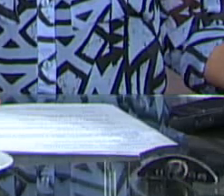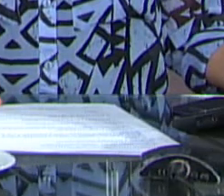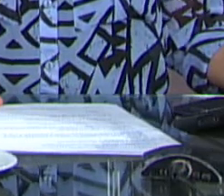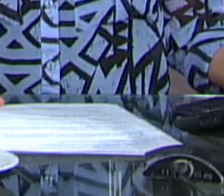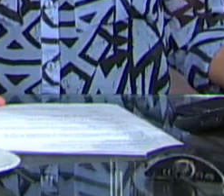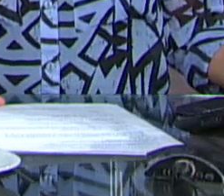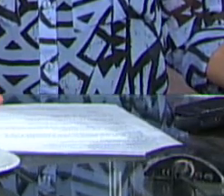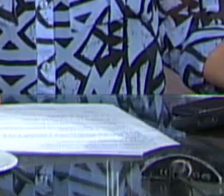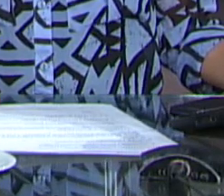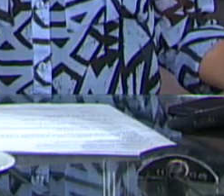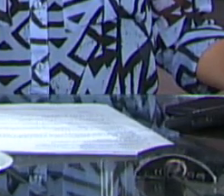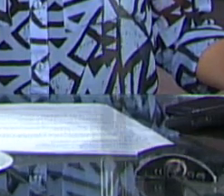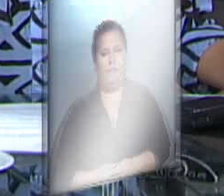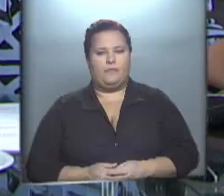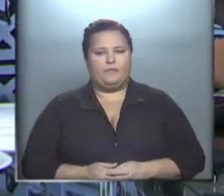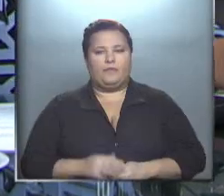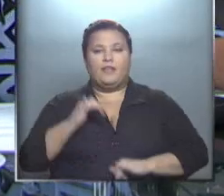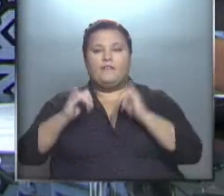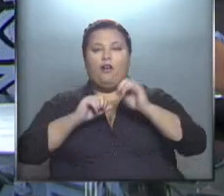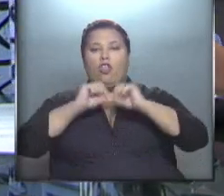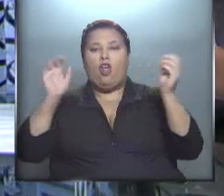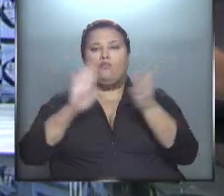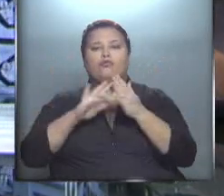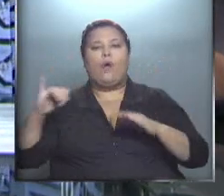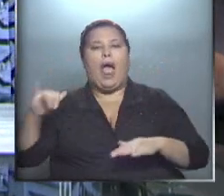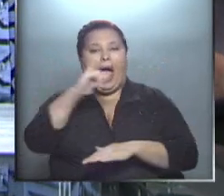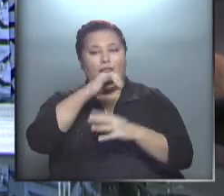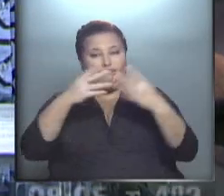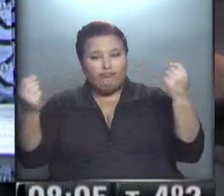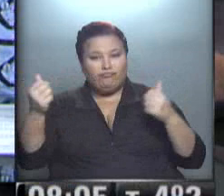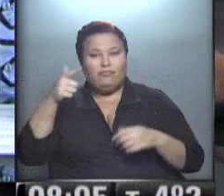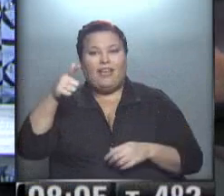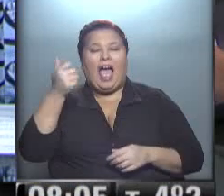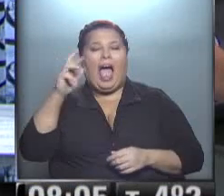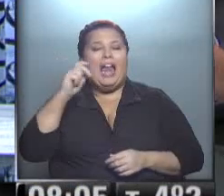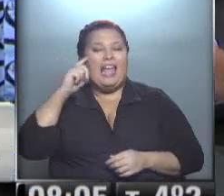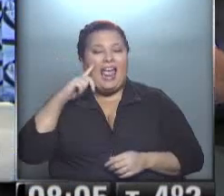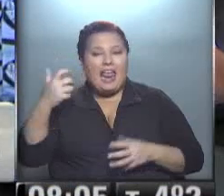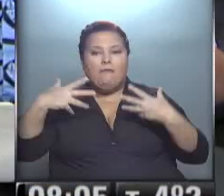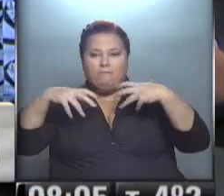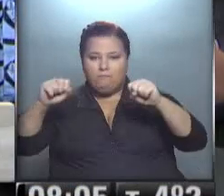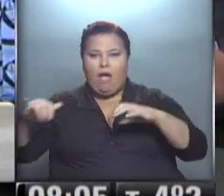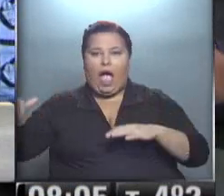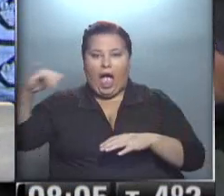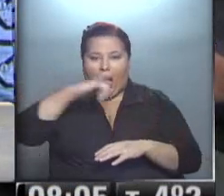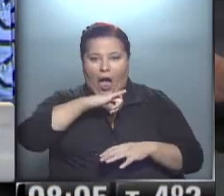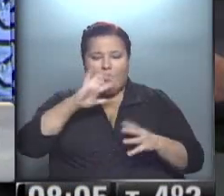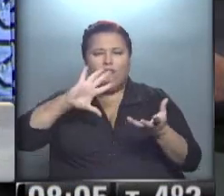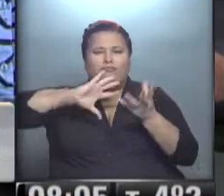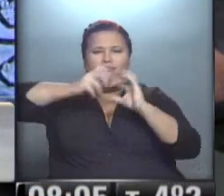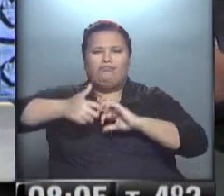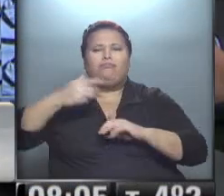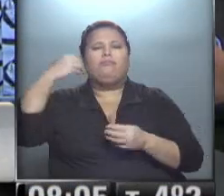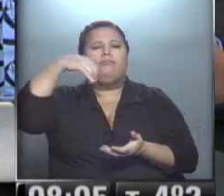Bueno hay información de último momento que tiene que ver con el avión desaparecido de Air Argelia fue hallada la aeronave destruida